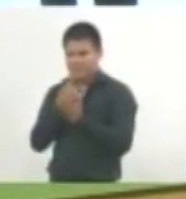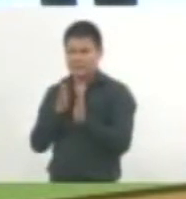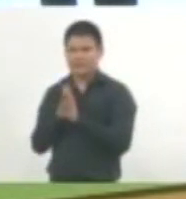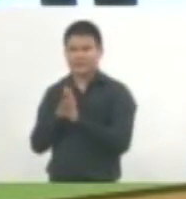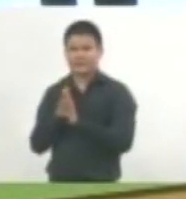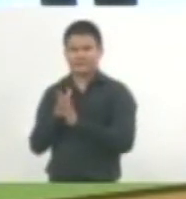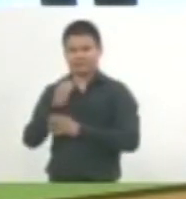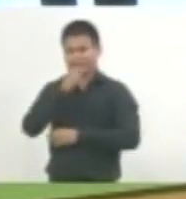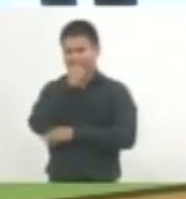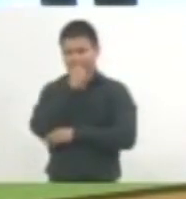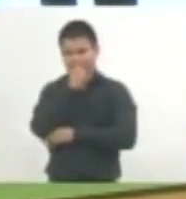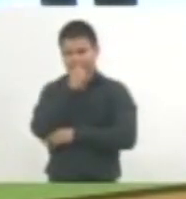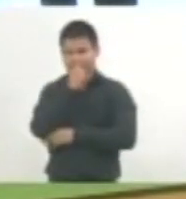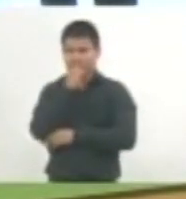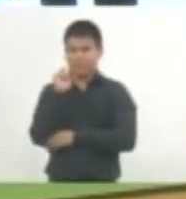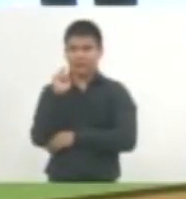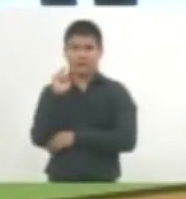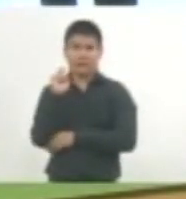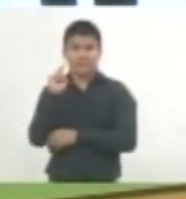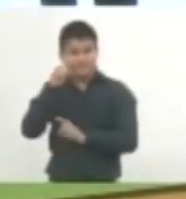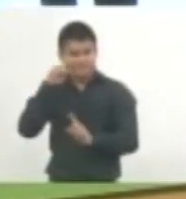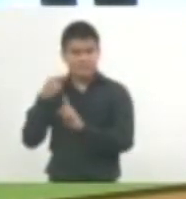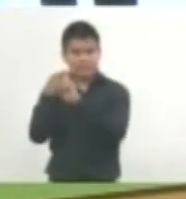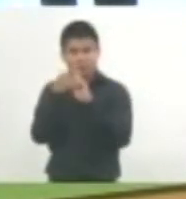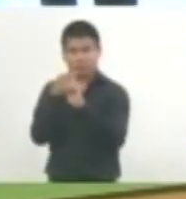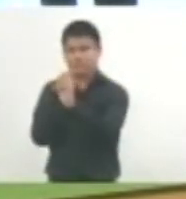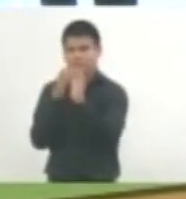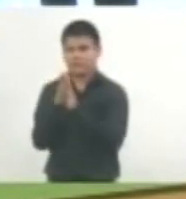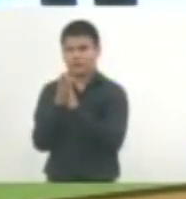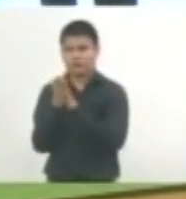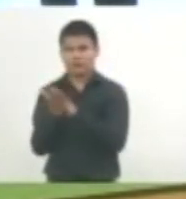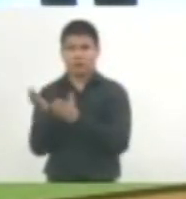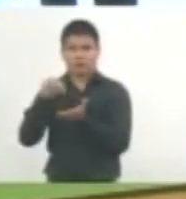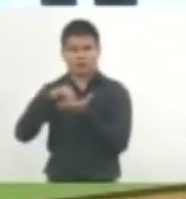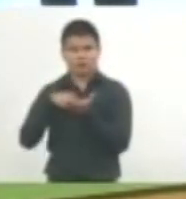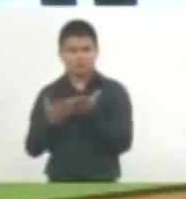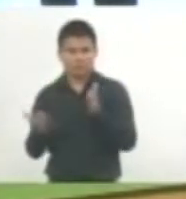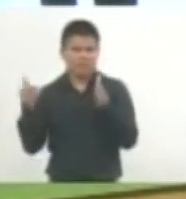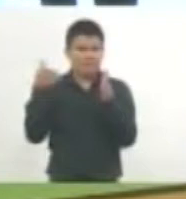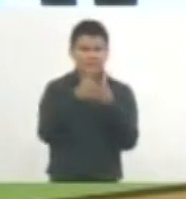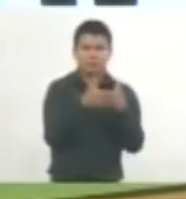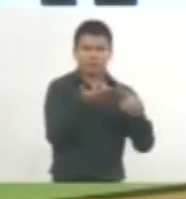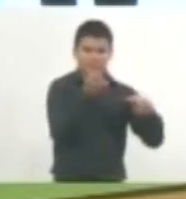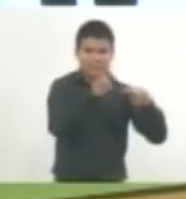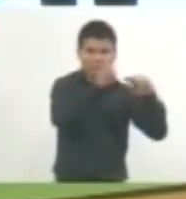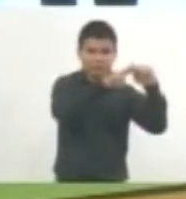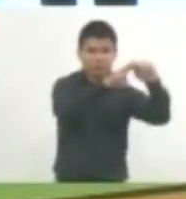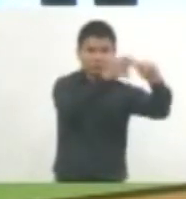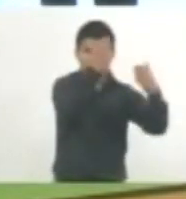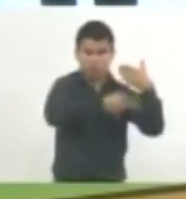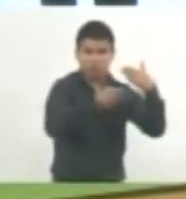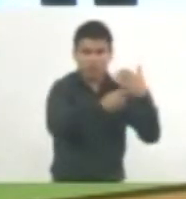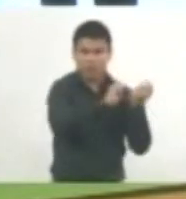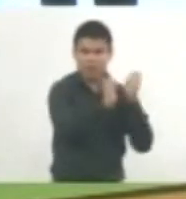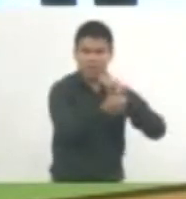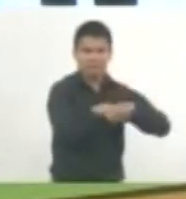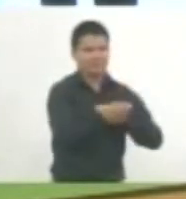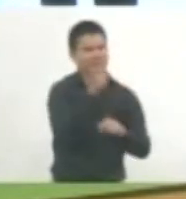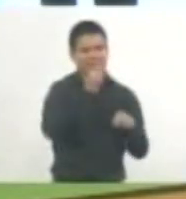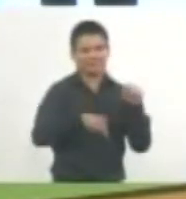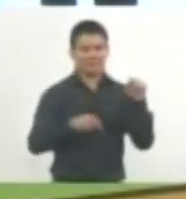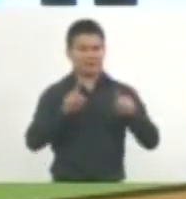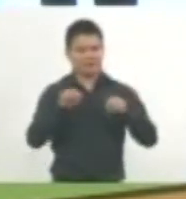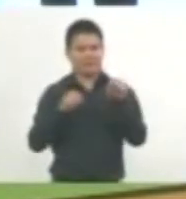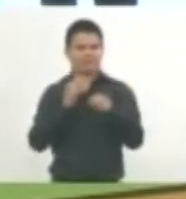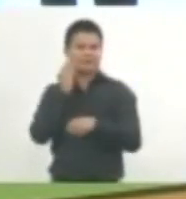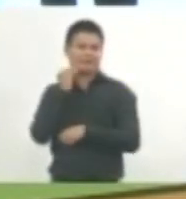no puede reabrir el proceso del cual ya fueron absueltos por crear un impuesto a la telefonía. Expertos consultados por las noticias analizan el caso